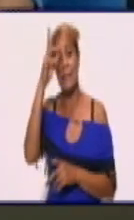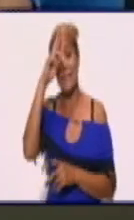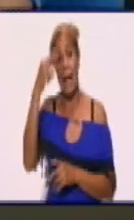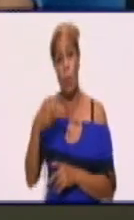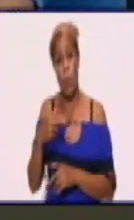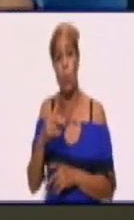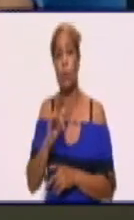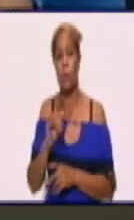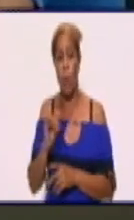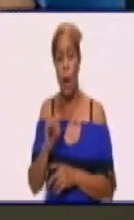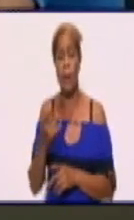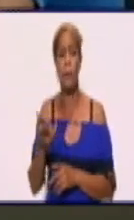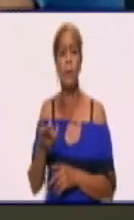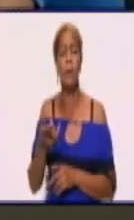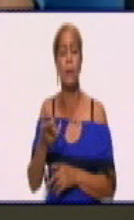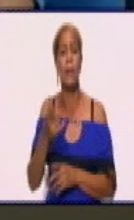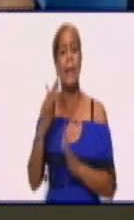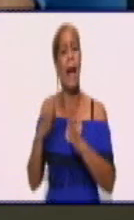los hogares de niños,